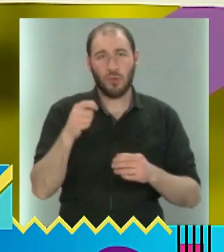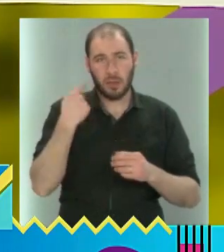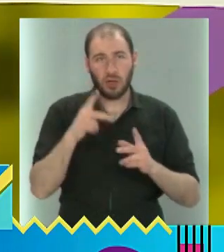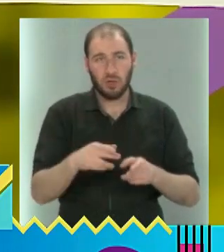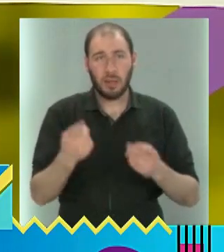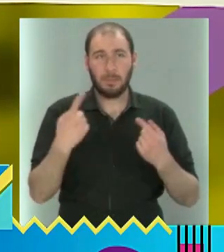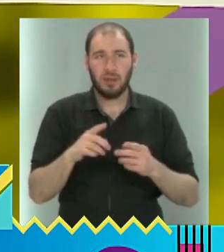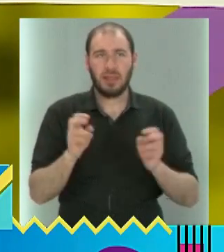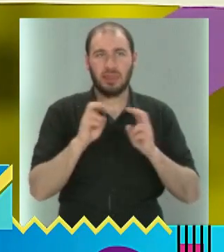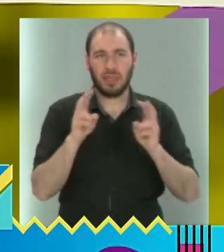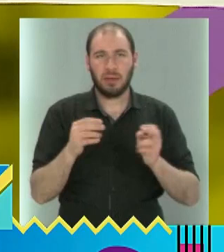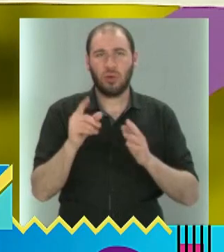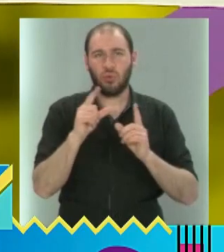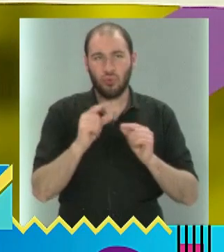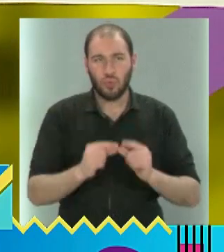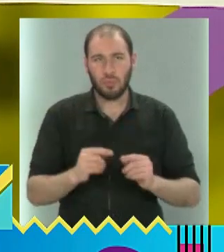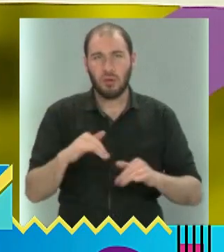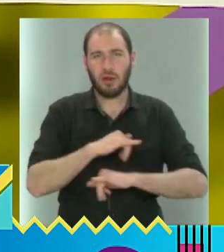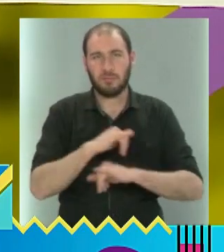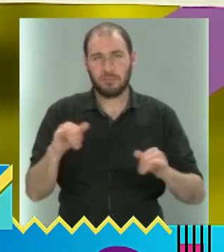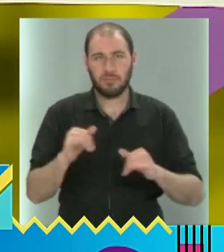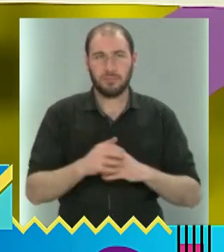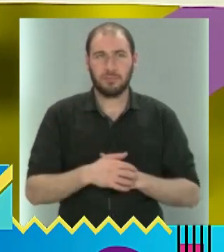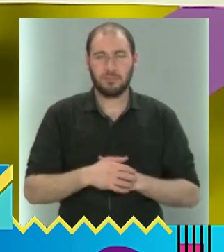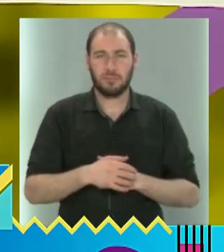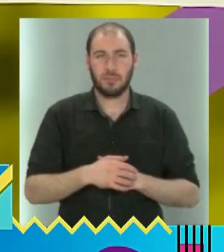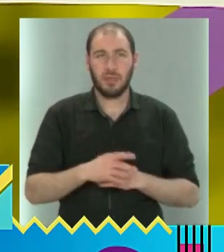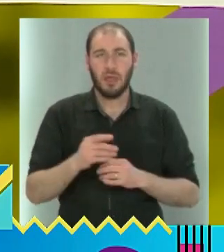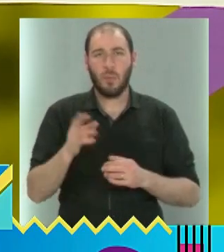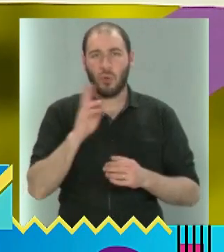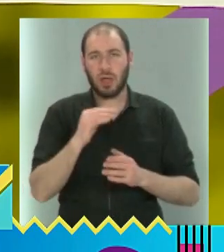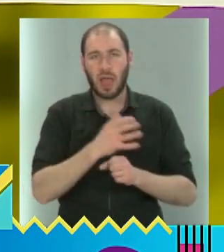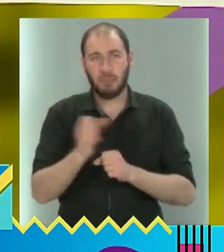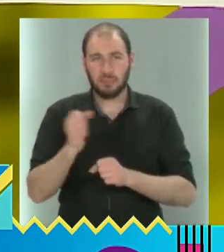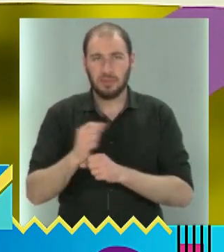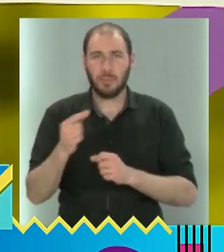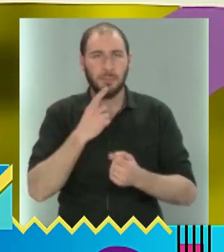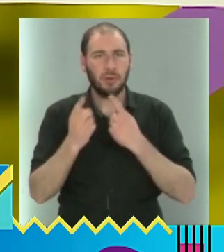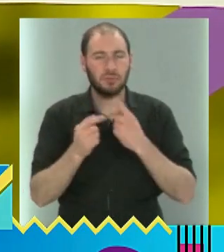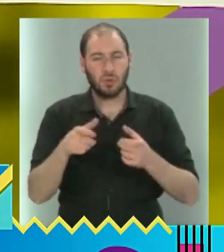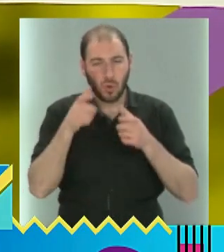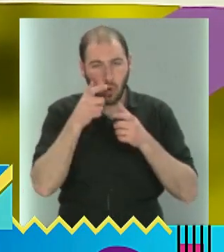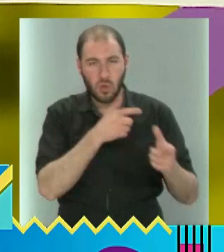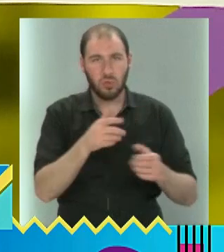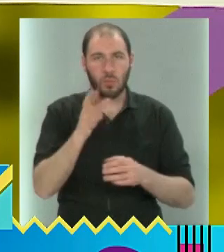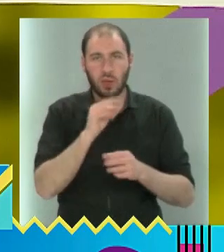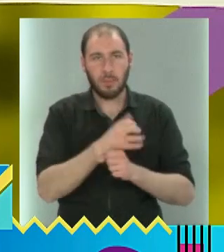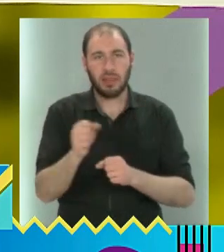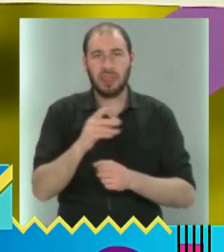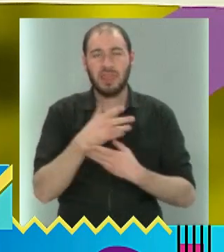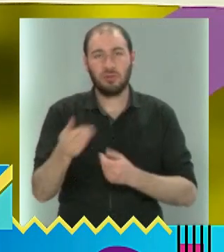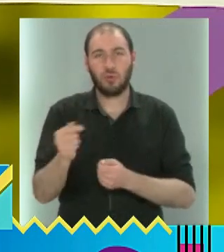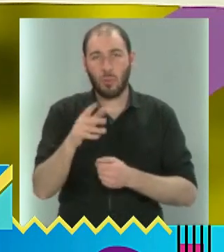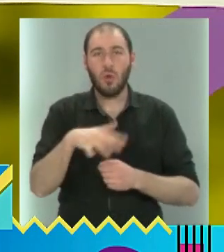pero que tiene que ver con algunos números que se han conocido acerca de femicidios y un relevamiento del Observatorio de Femicidios del Defensor del Pueblo